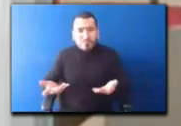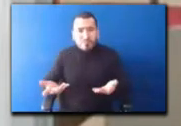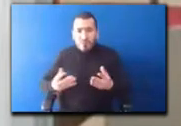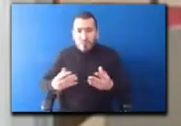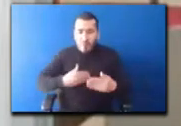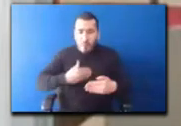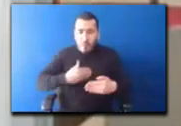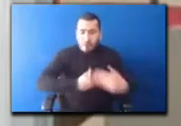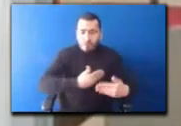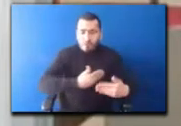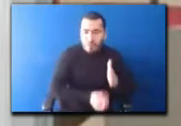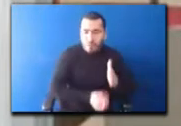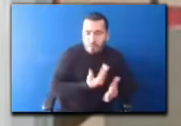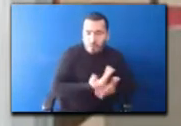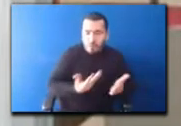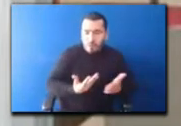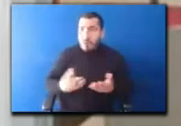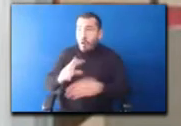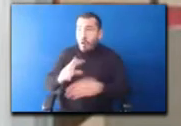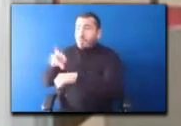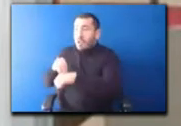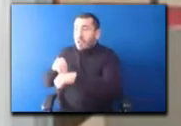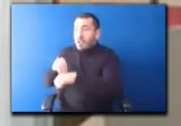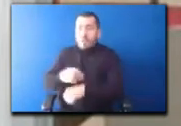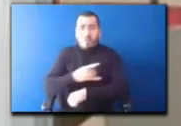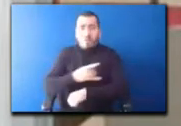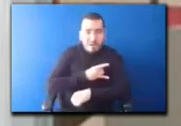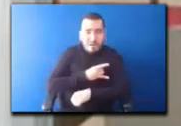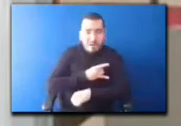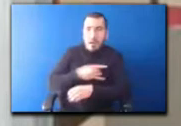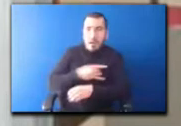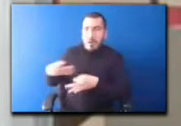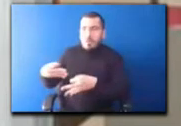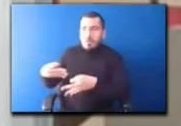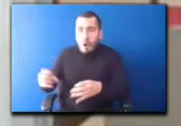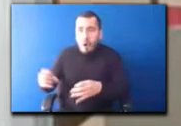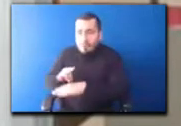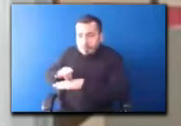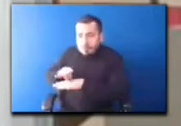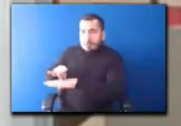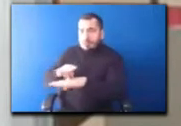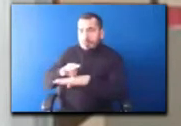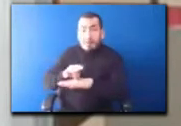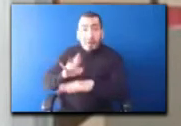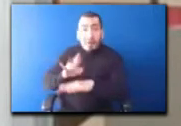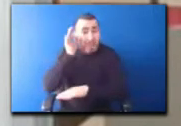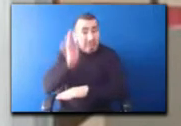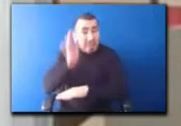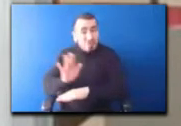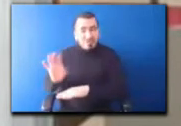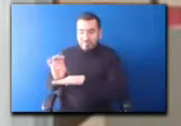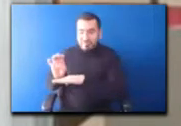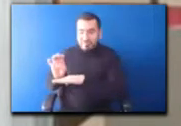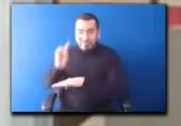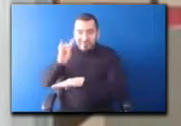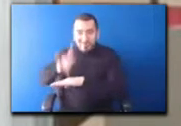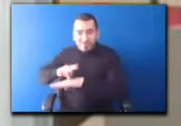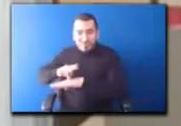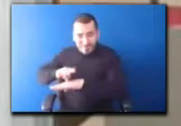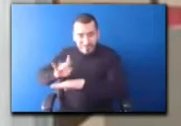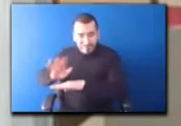los fenómenos o la universidad o que la misma regulación que seguramente nos va a compartir nuestro superintendente al